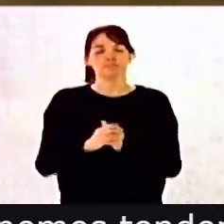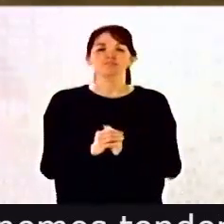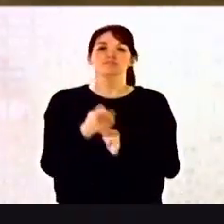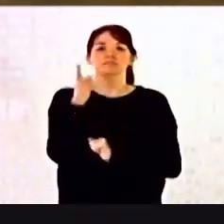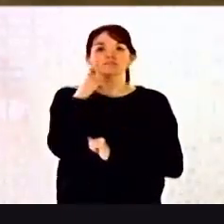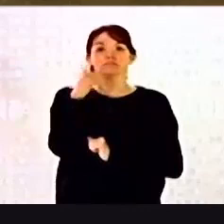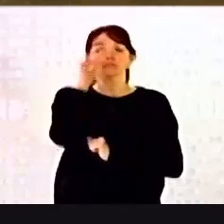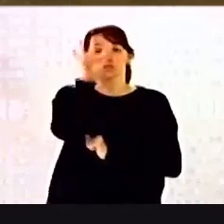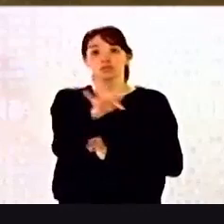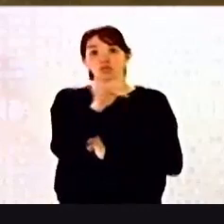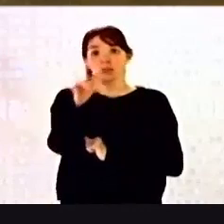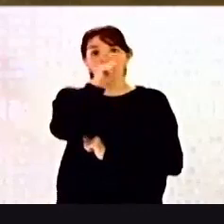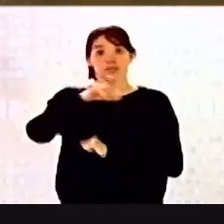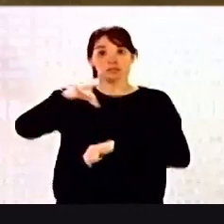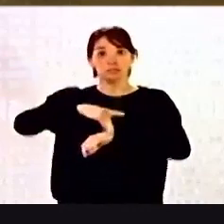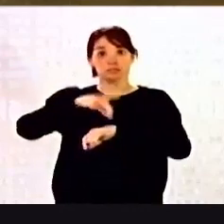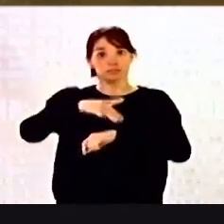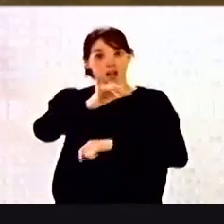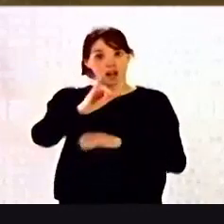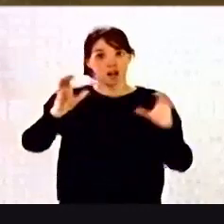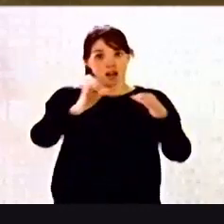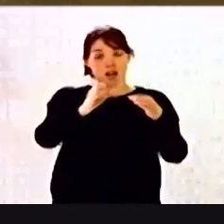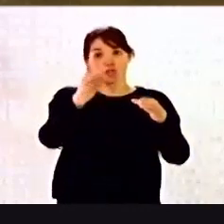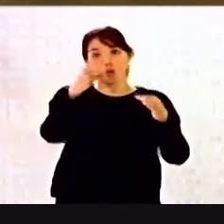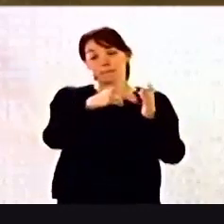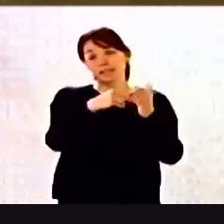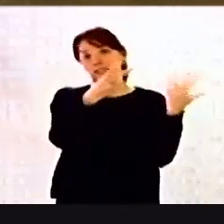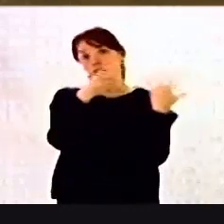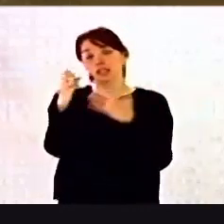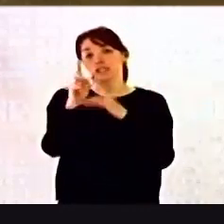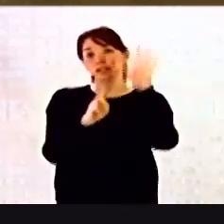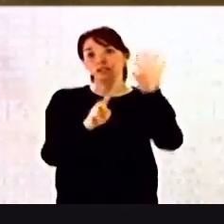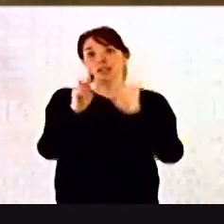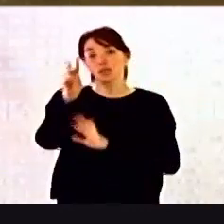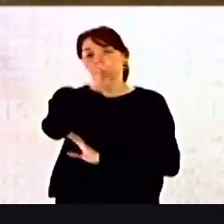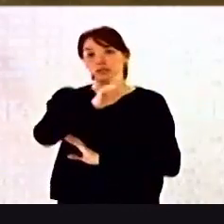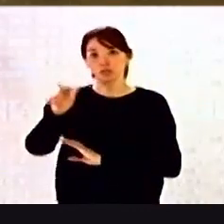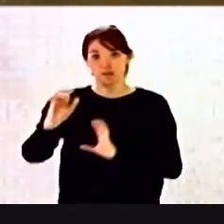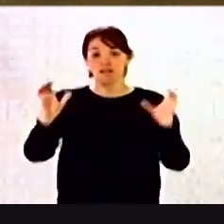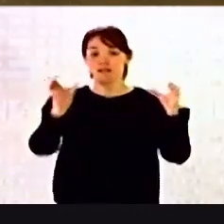de positivos, de esas 2.762 personas,